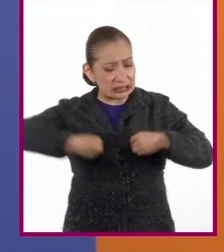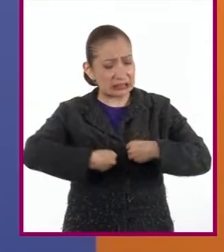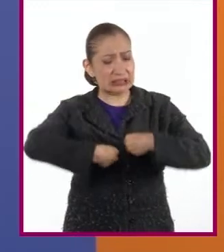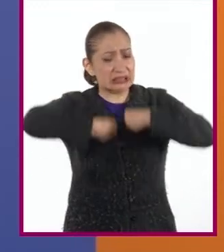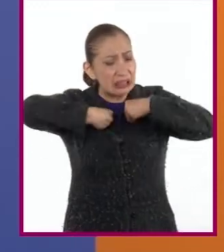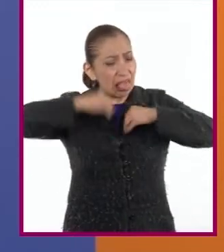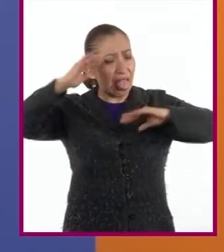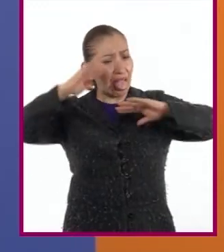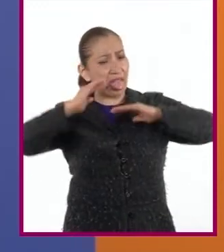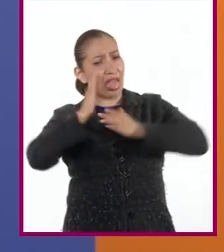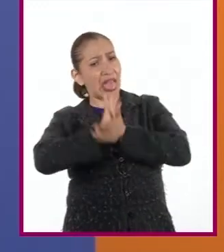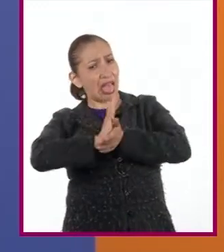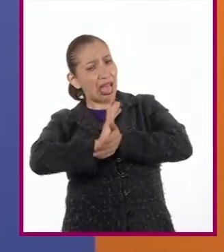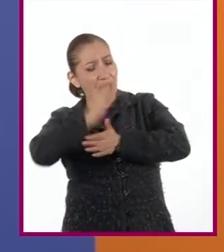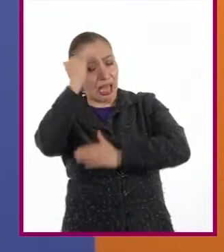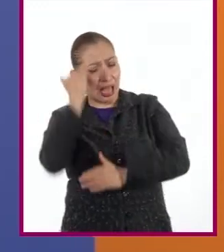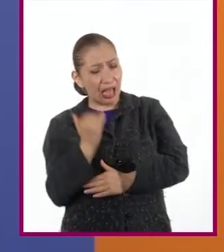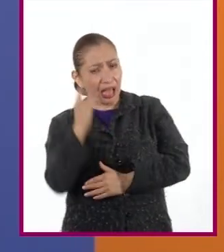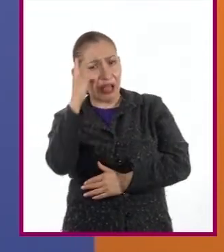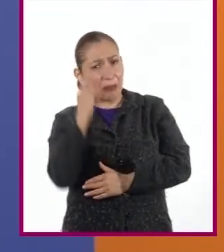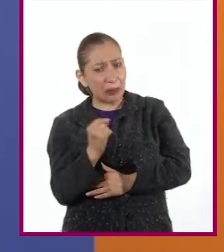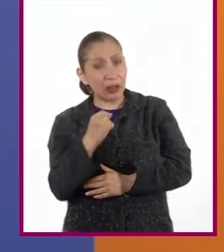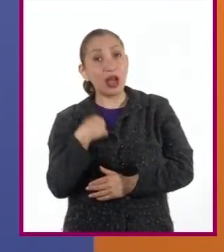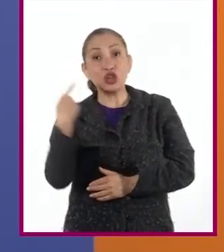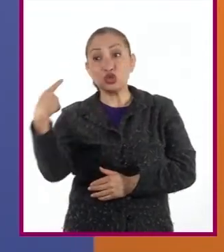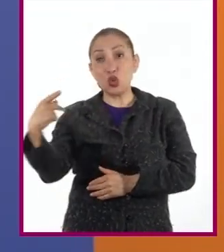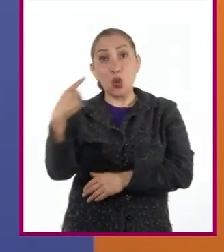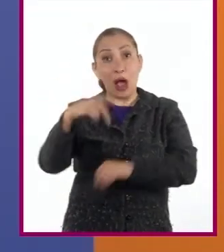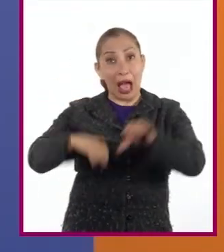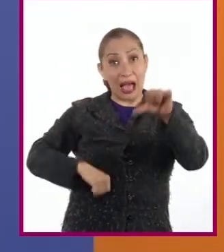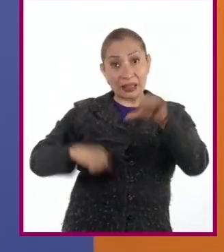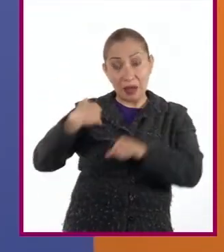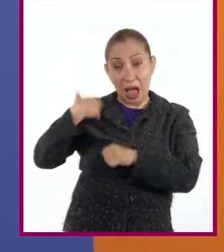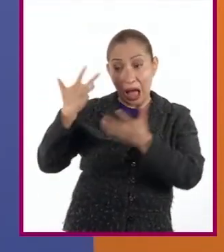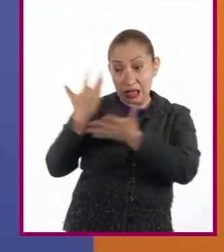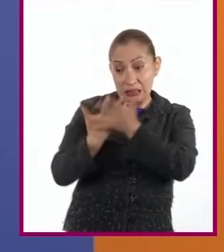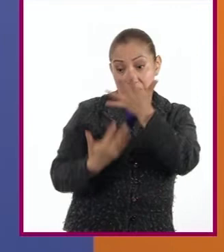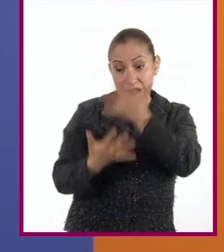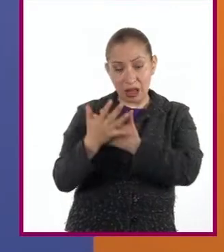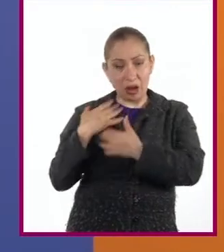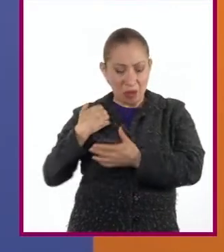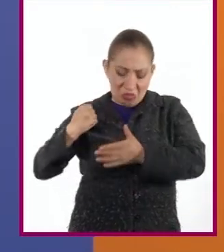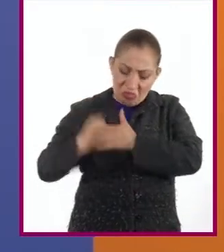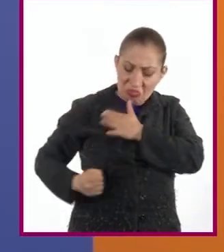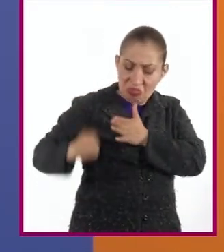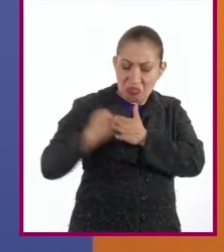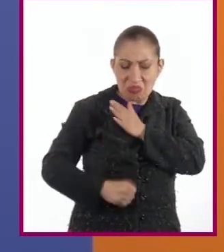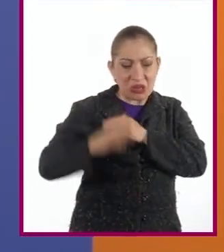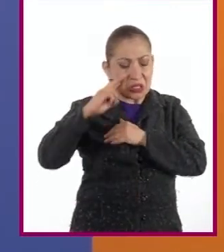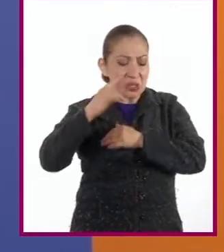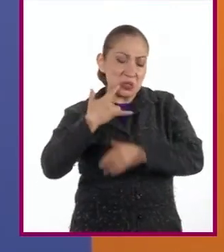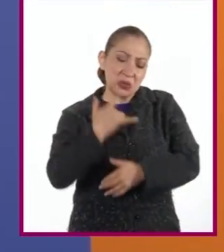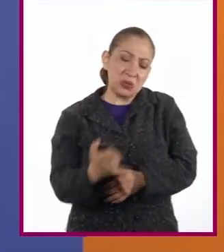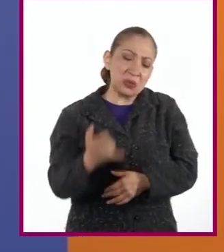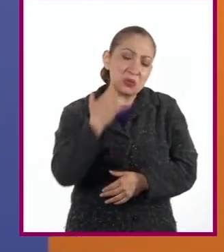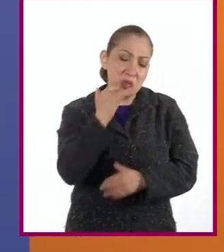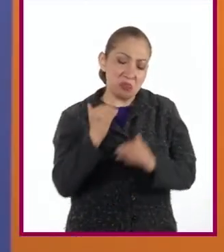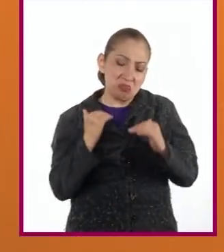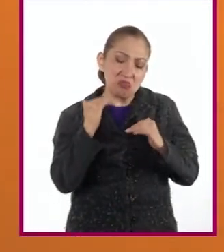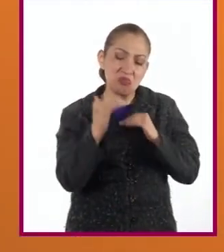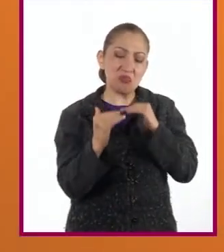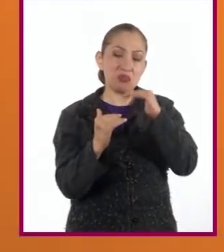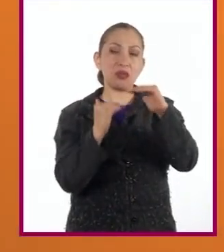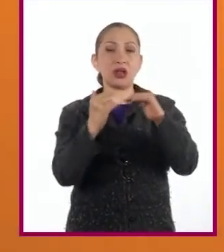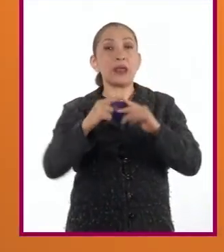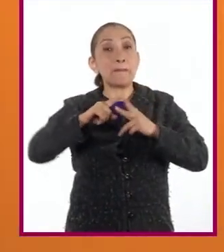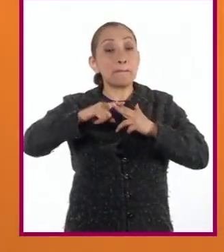de desventaja y desigualdad. Con sus acciones lograron anteponerse a esas circunstancias y dieron la